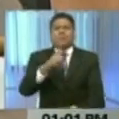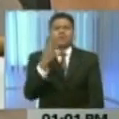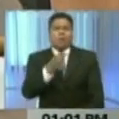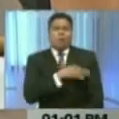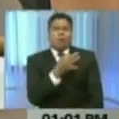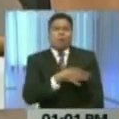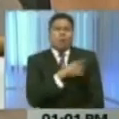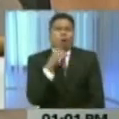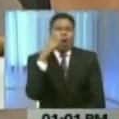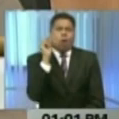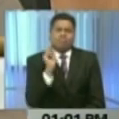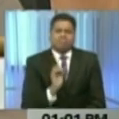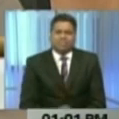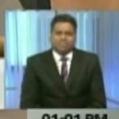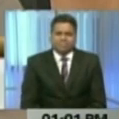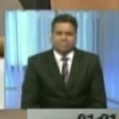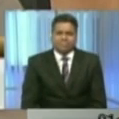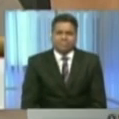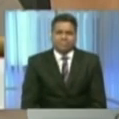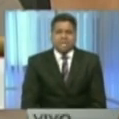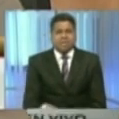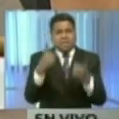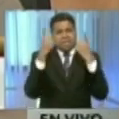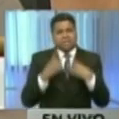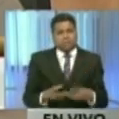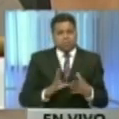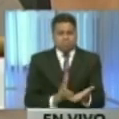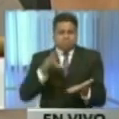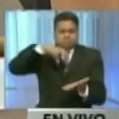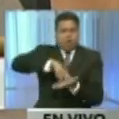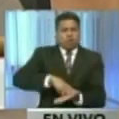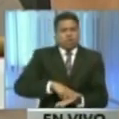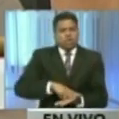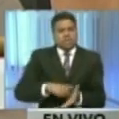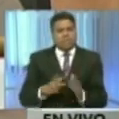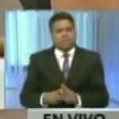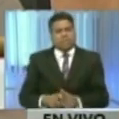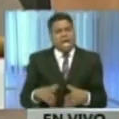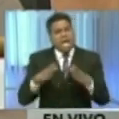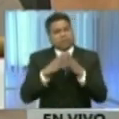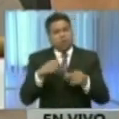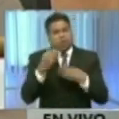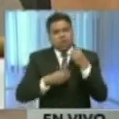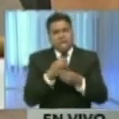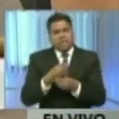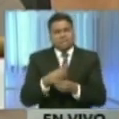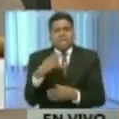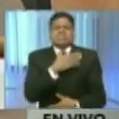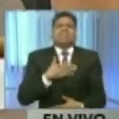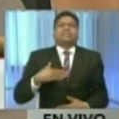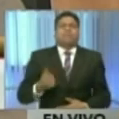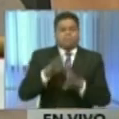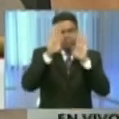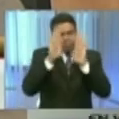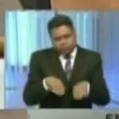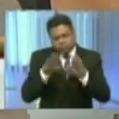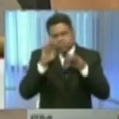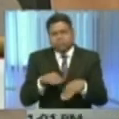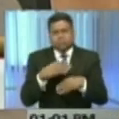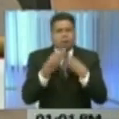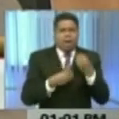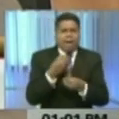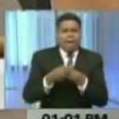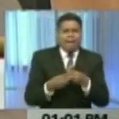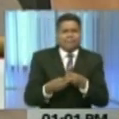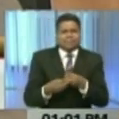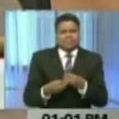decidió servir y caminar de rodillas para servir a los designios, deseos, intereses y pretensiones del imperio.